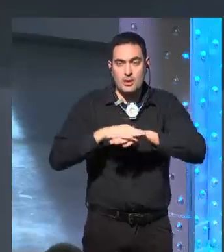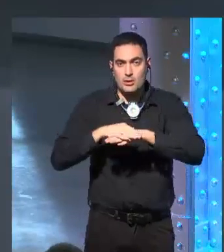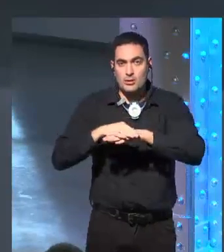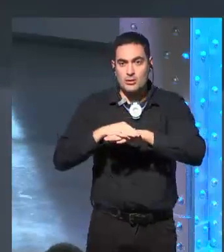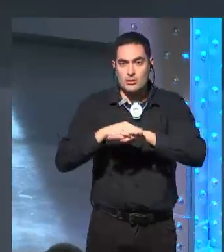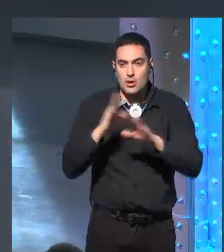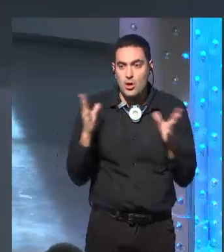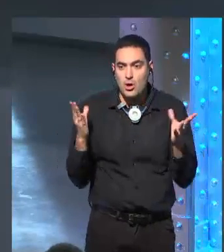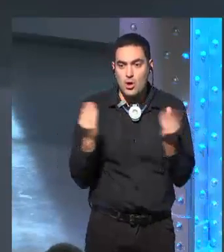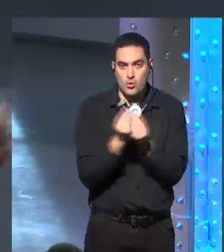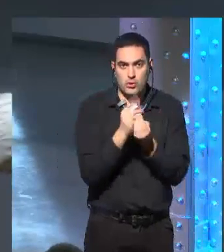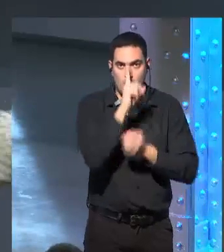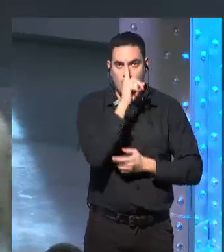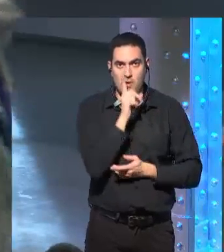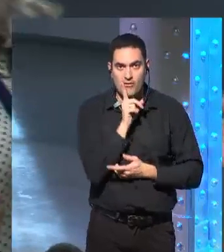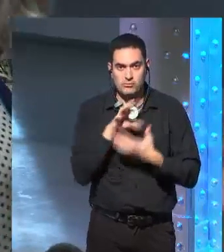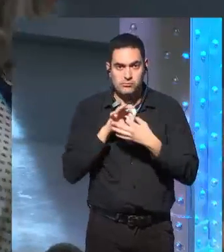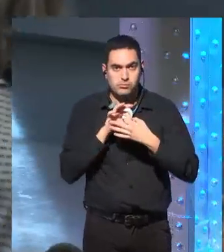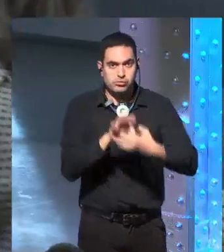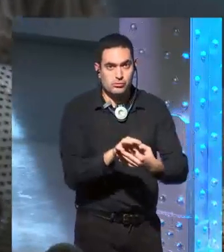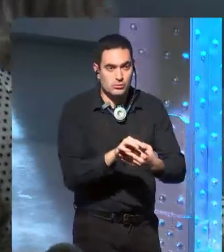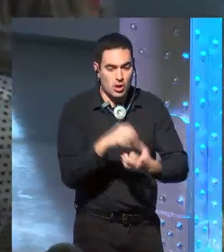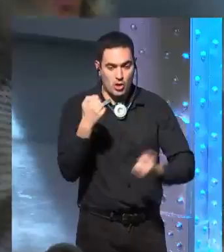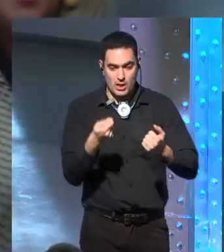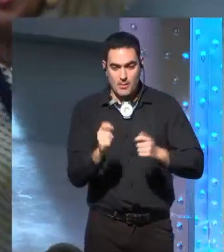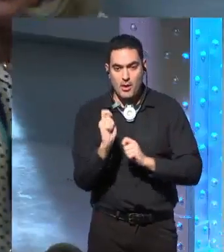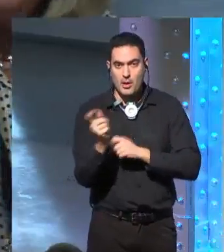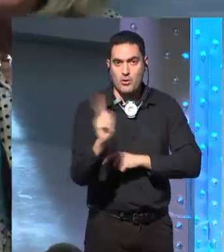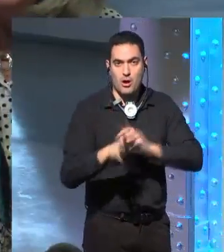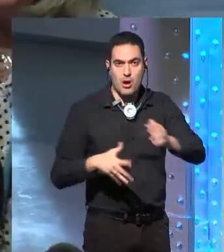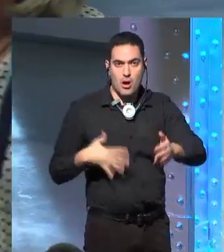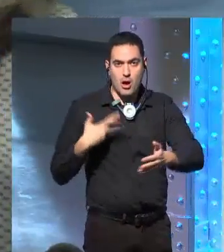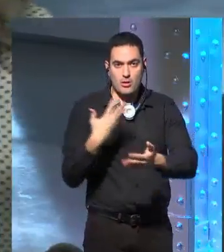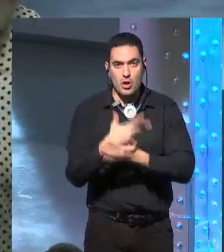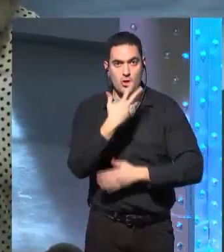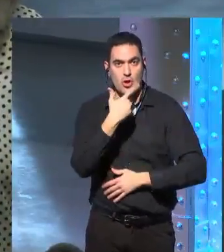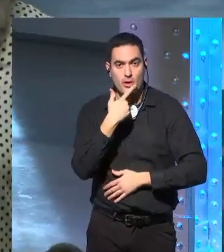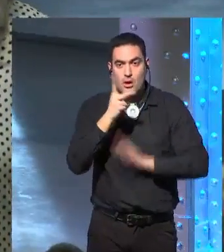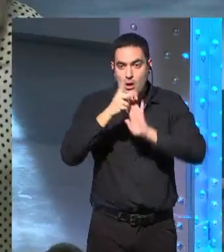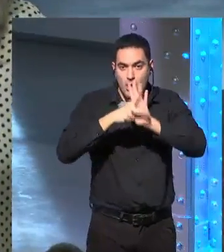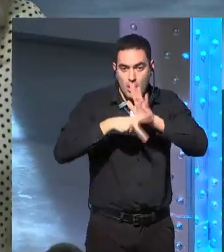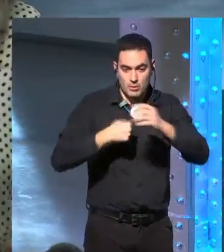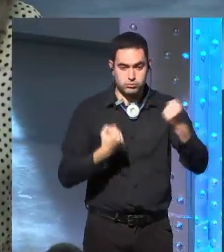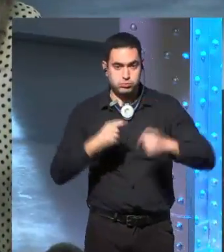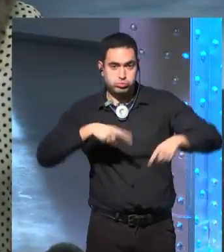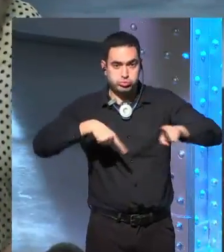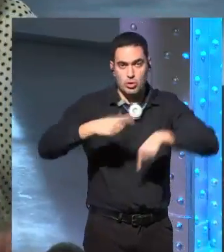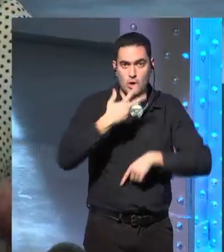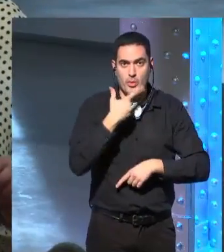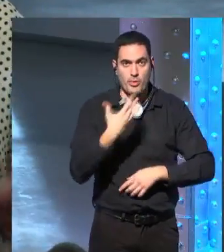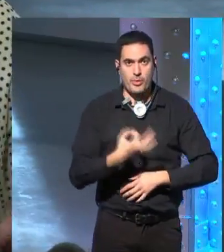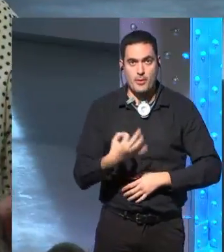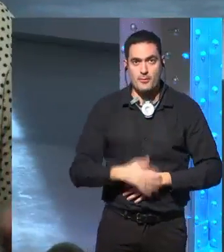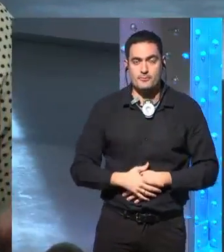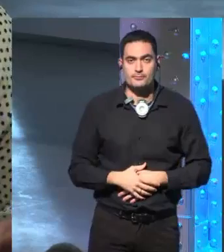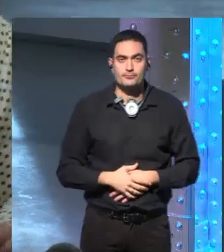cuenta conjunto. No te voy a dar las llaves del coche hasta que conozcas las normas de circulación. Y